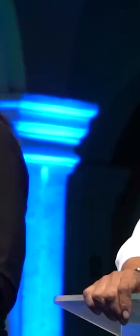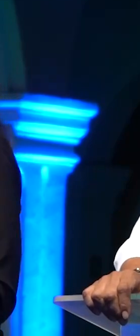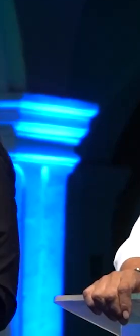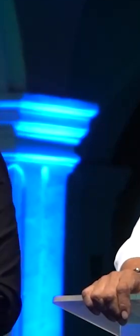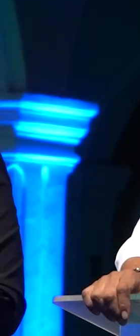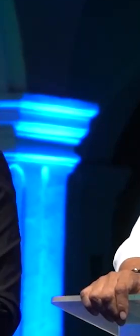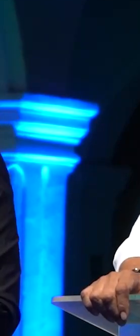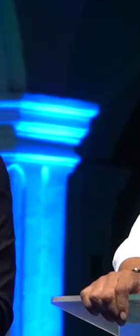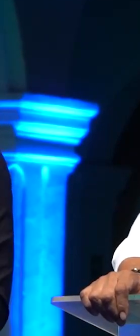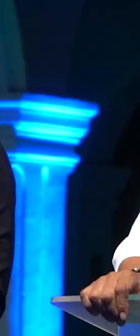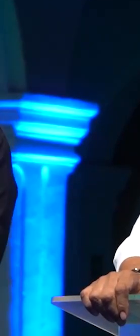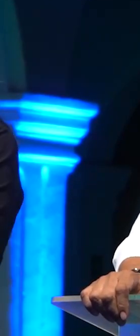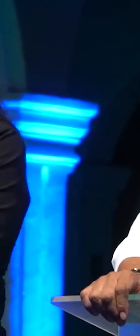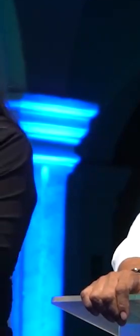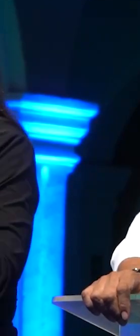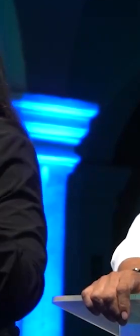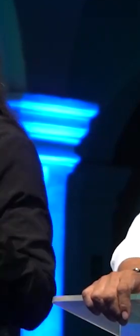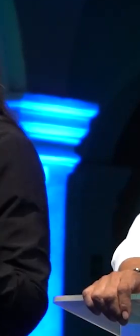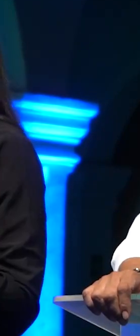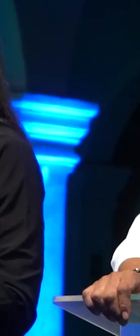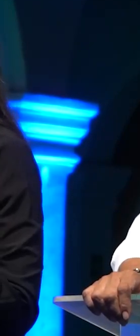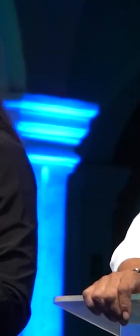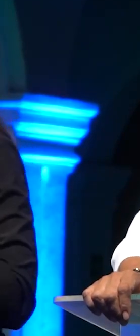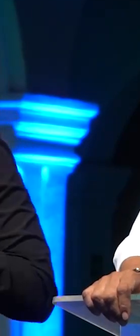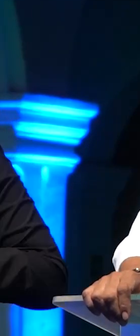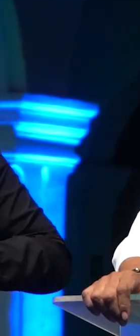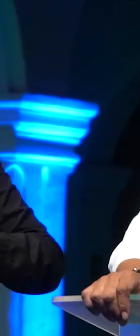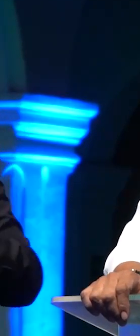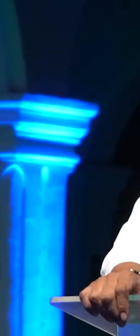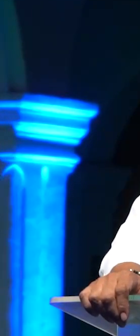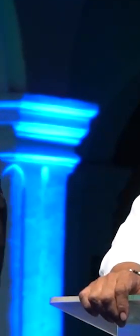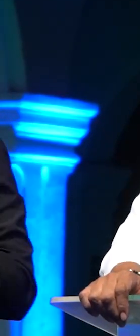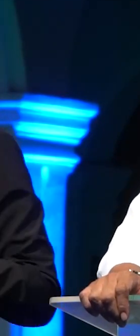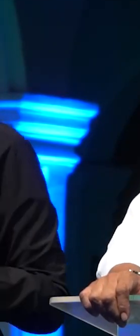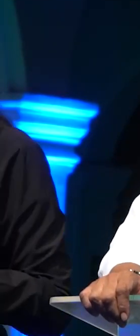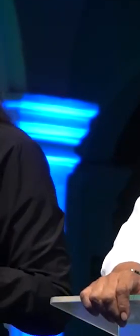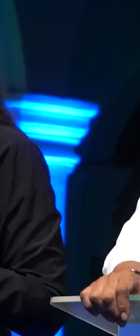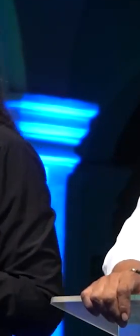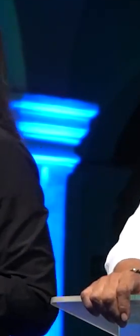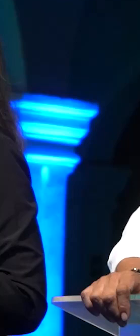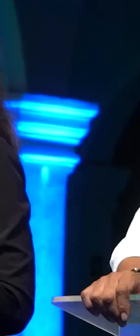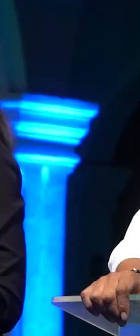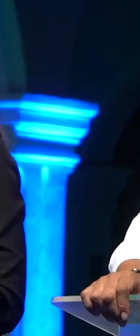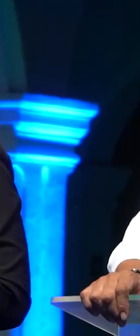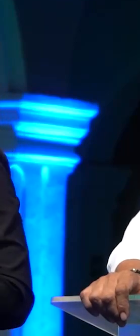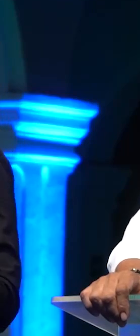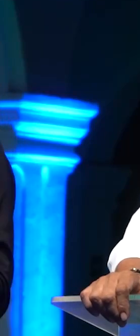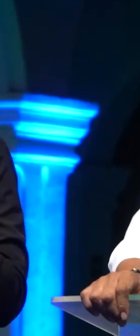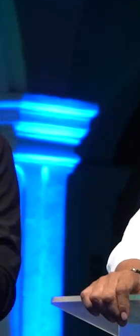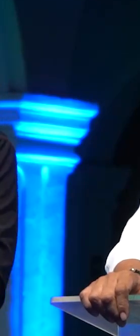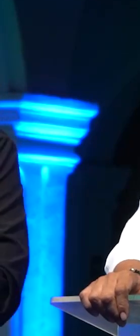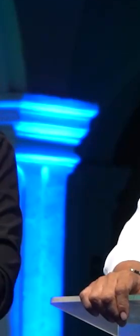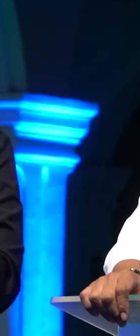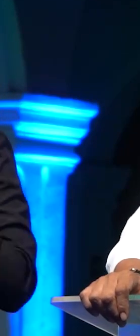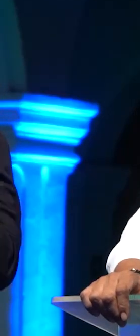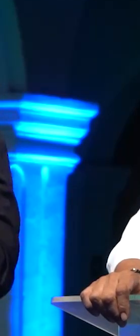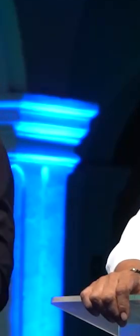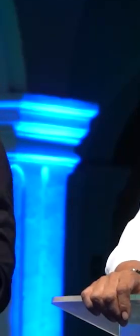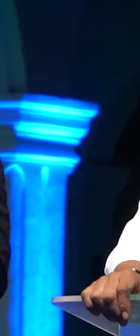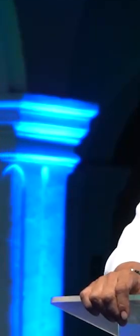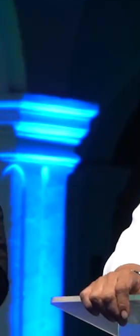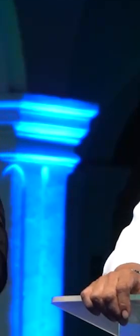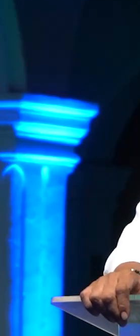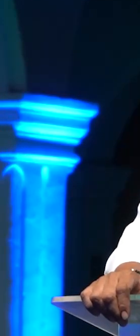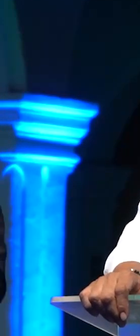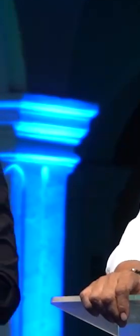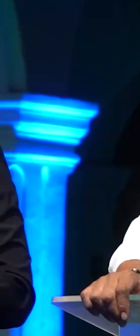Sierra Bolívar, su campus de Santa Marta, estuviese acreditado por alta calidad, que la UCC estuviese acreditada por alta calidad, que Santa Marta fuese una ciudad